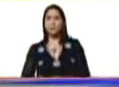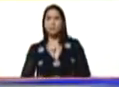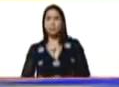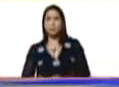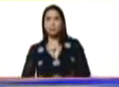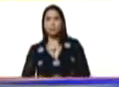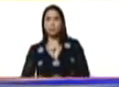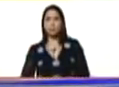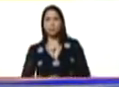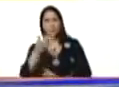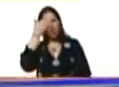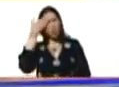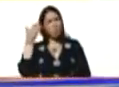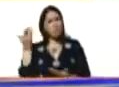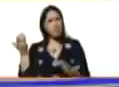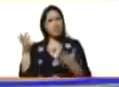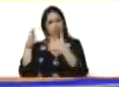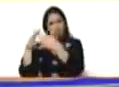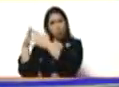Se les olvida